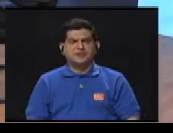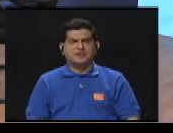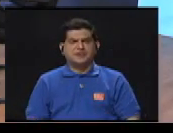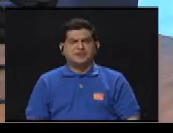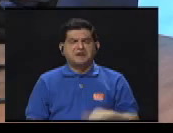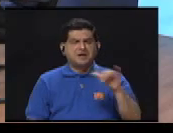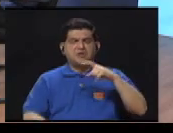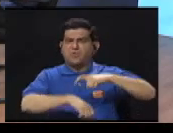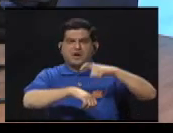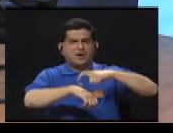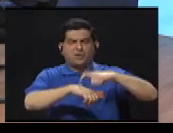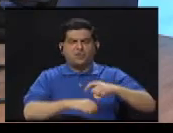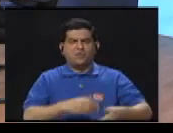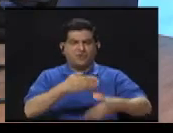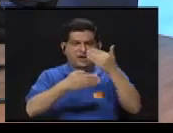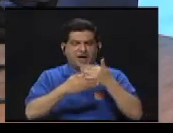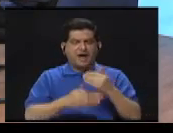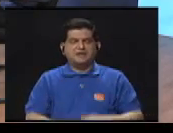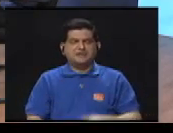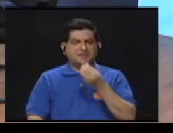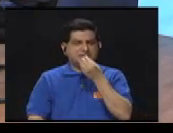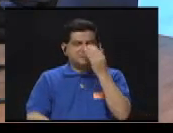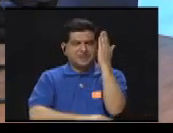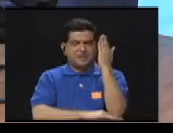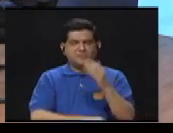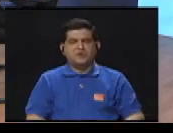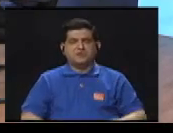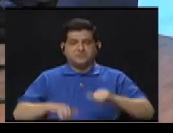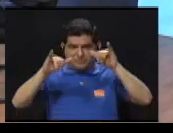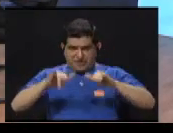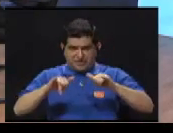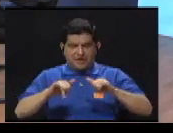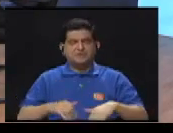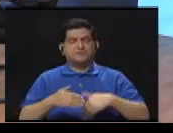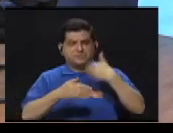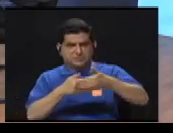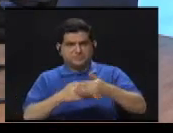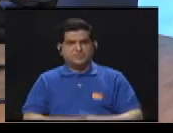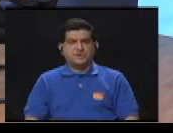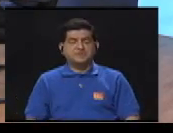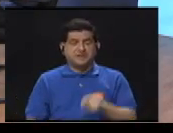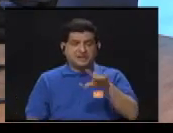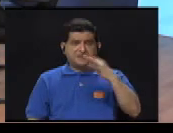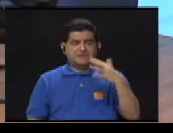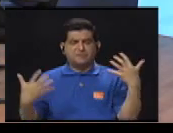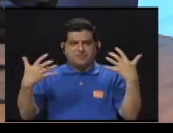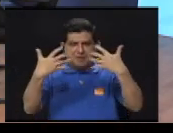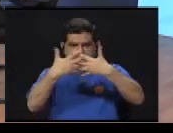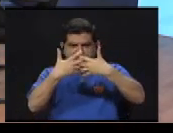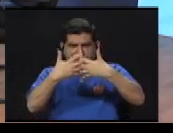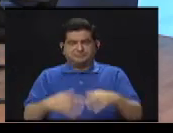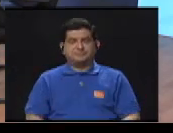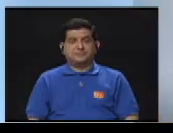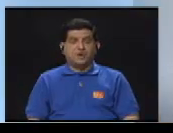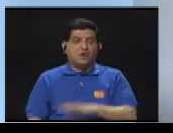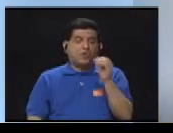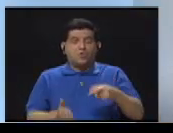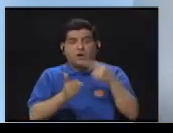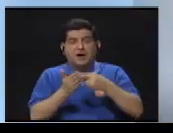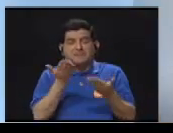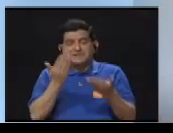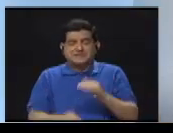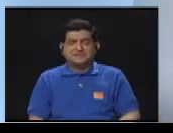siempre fuimos a la misma hora, íbamos como antes de la hora del almuerzo, uh-huh. Almorzábamos y después nos quedábamos. Entonces coincidía que iba empatando bastante. Y cuando no, había que